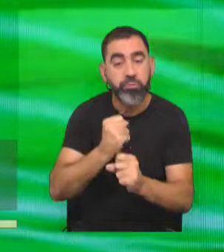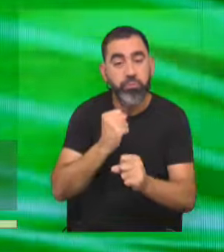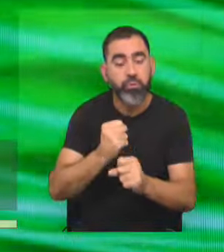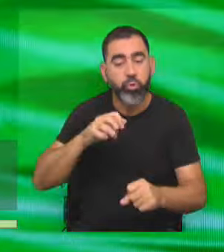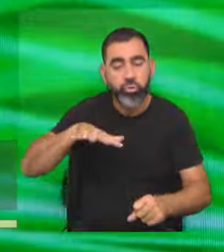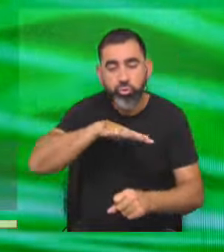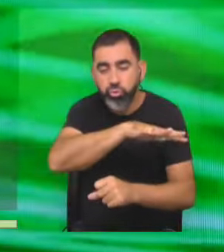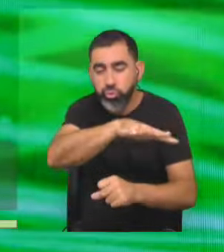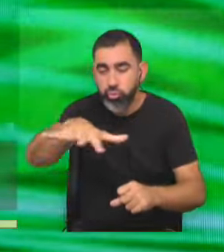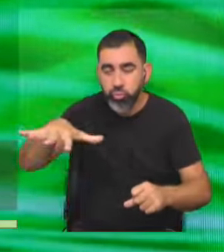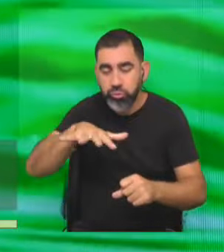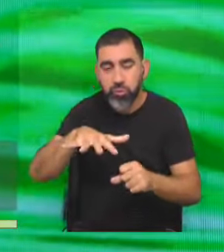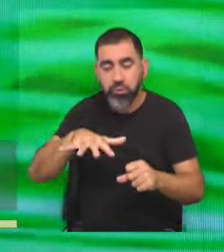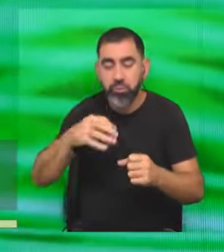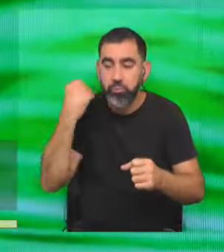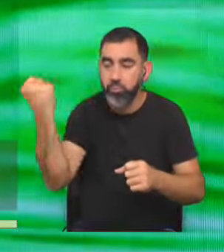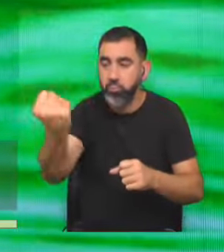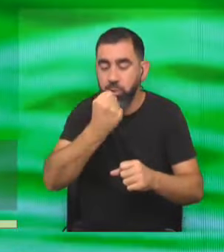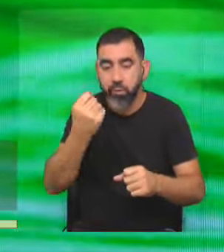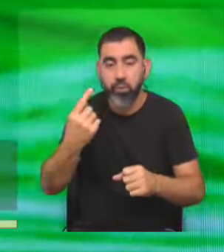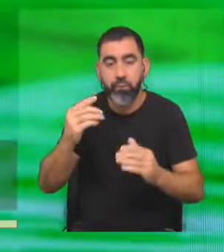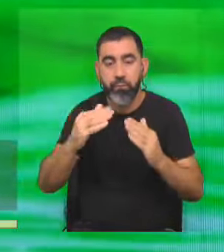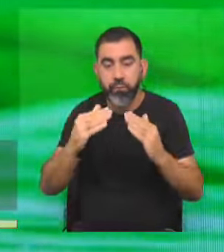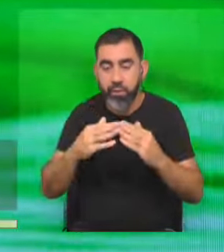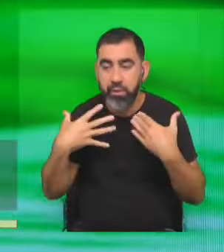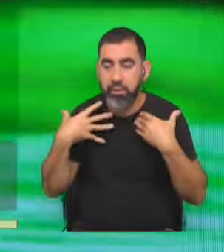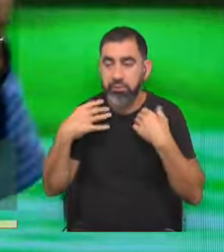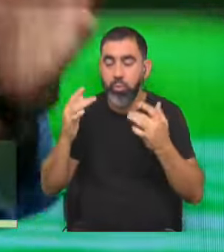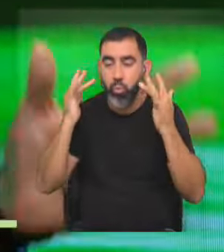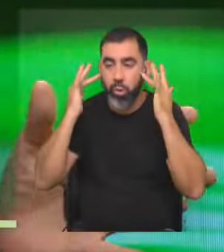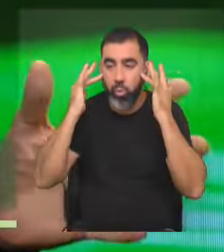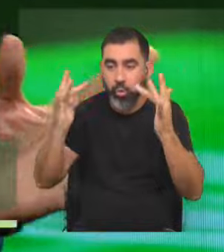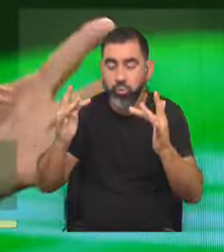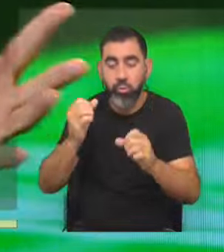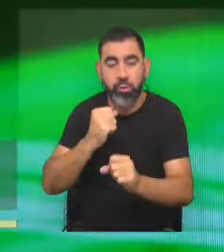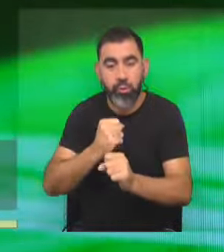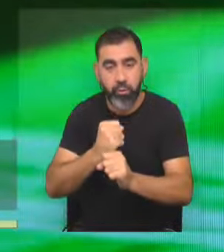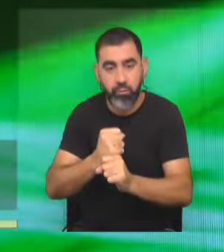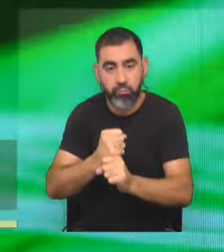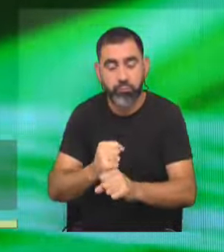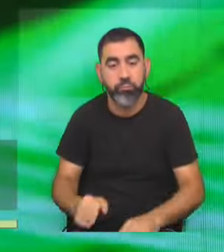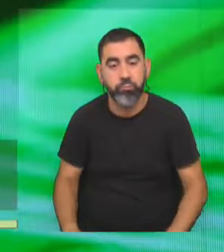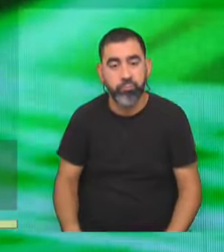sociales operativos de saturación de vivienda Salud Educación y empleo